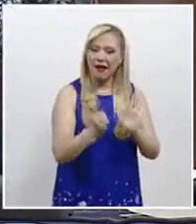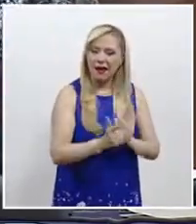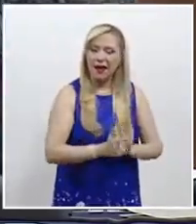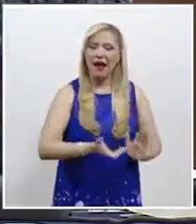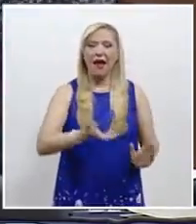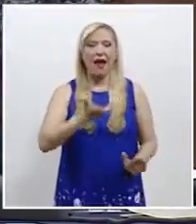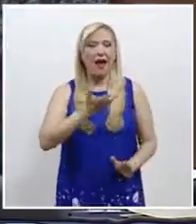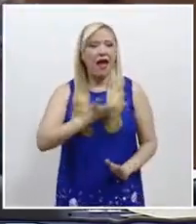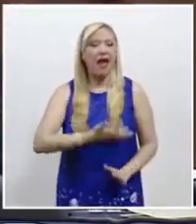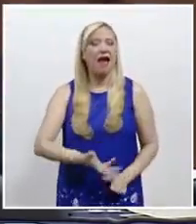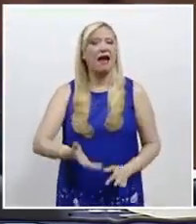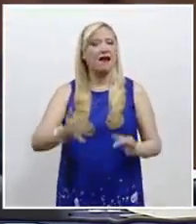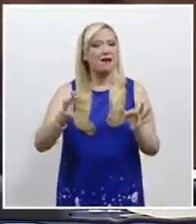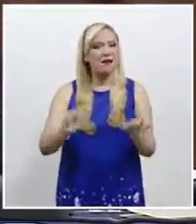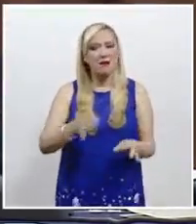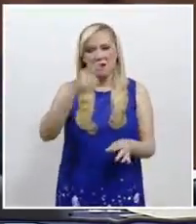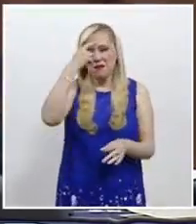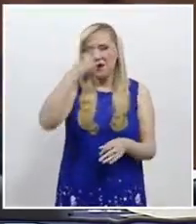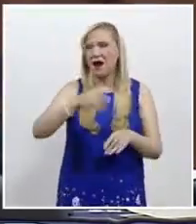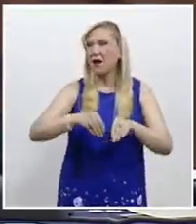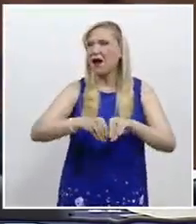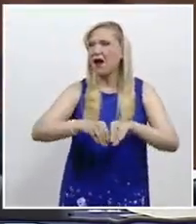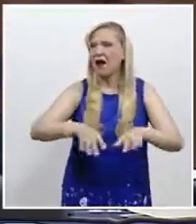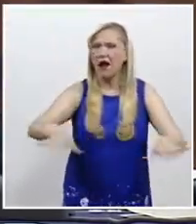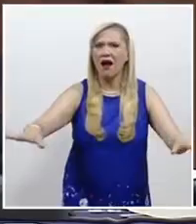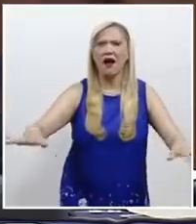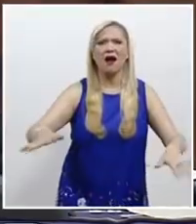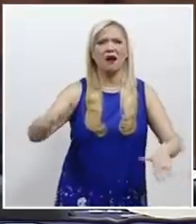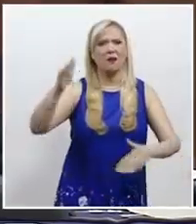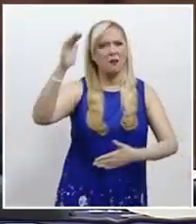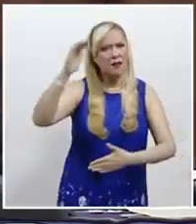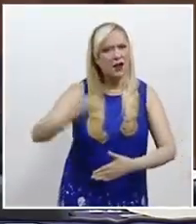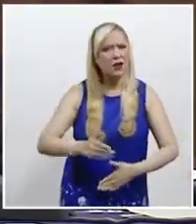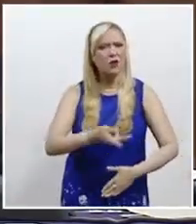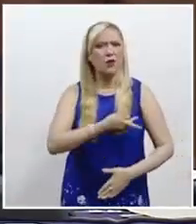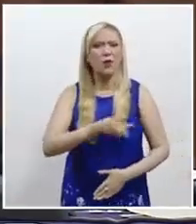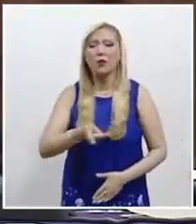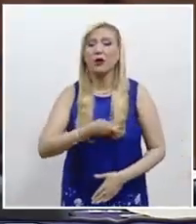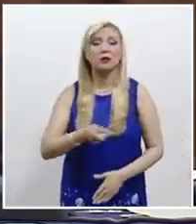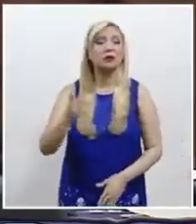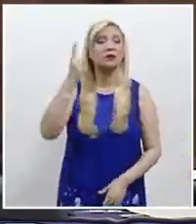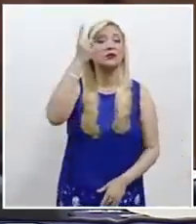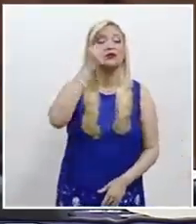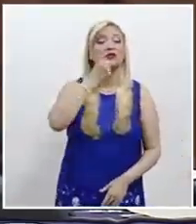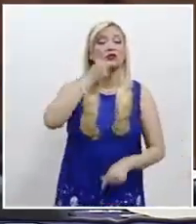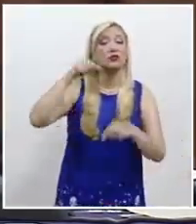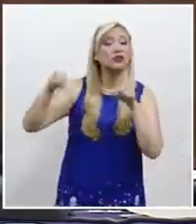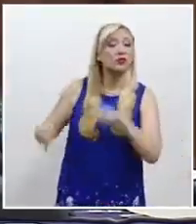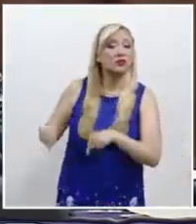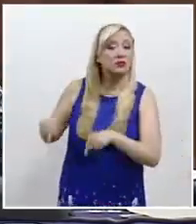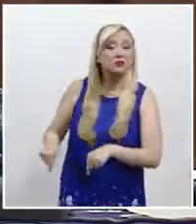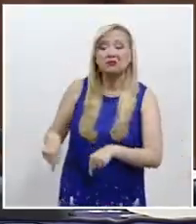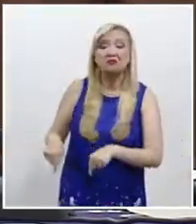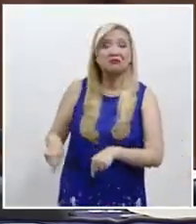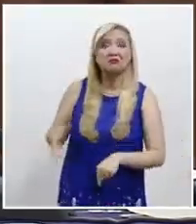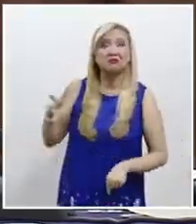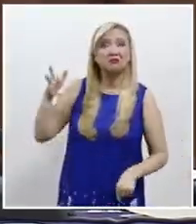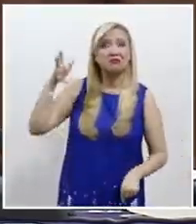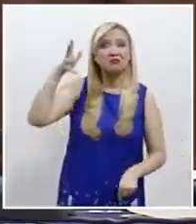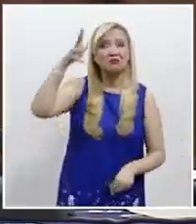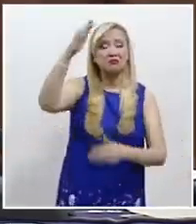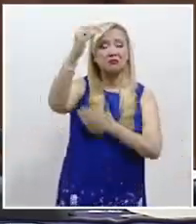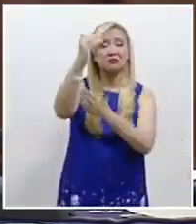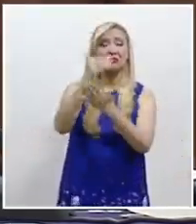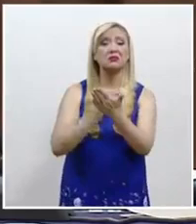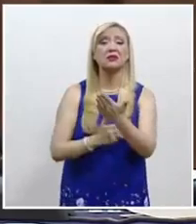pudiera haber para hacer cobertura para la pobreza, si no focalizamos en niños, pues no vamos a disminuir la